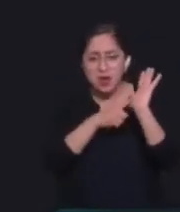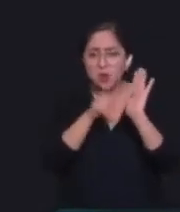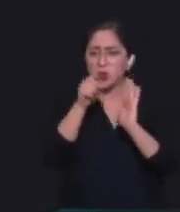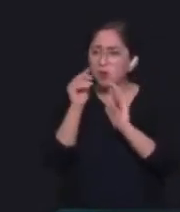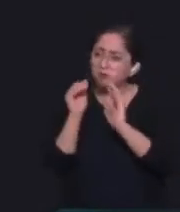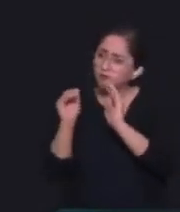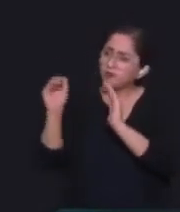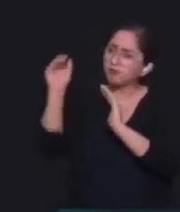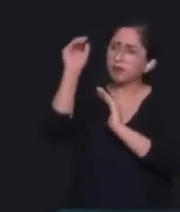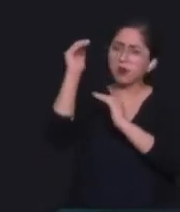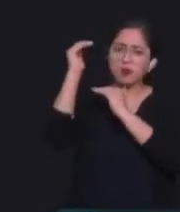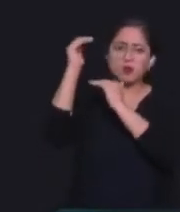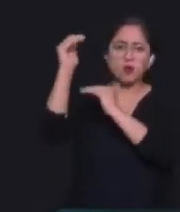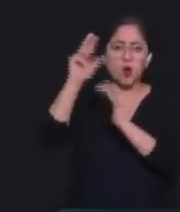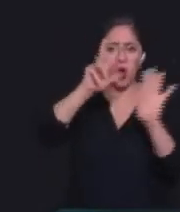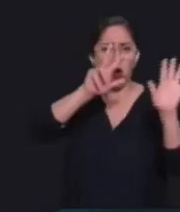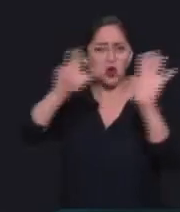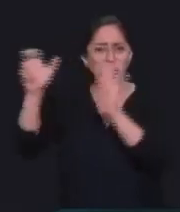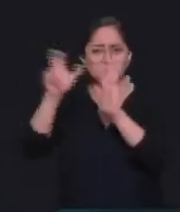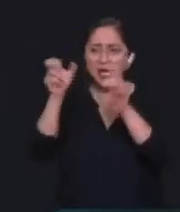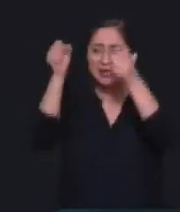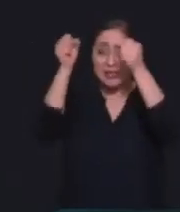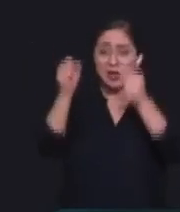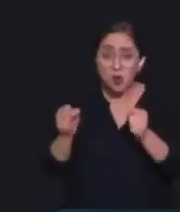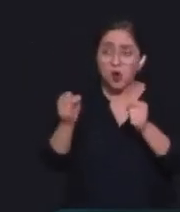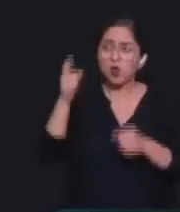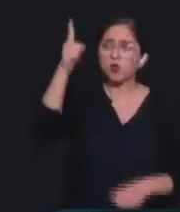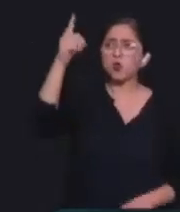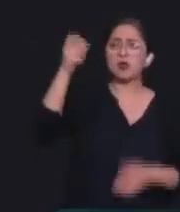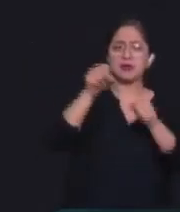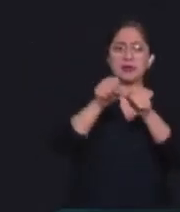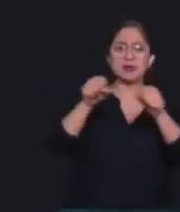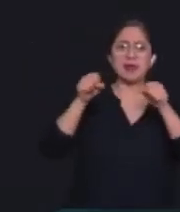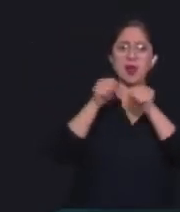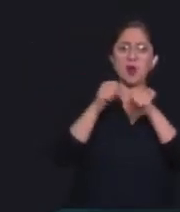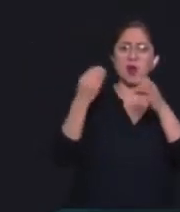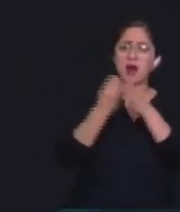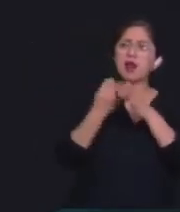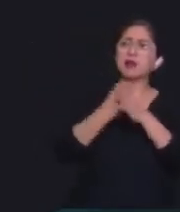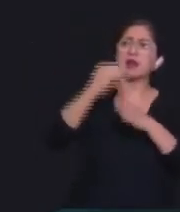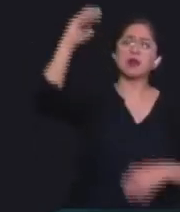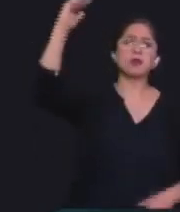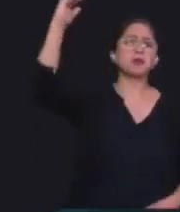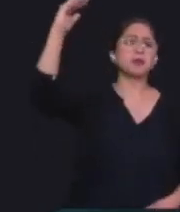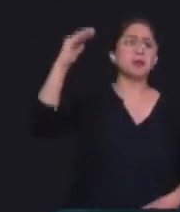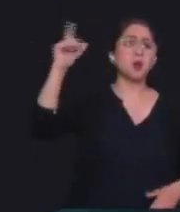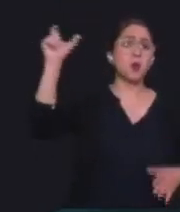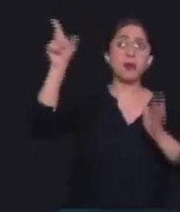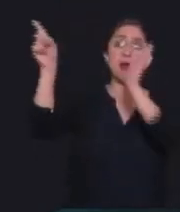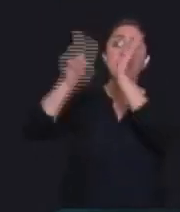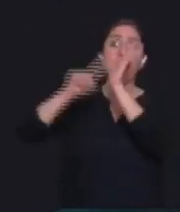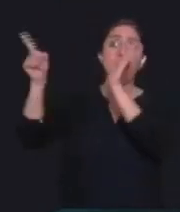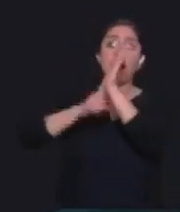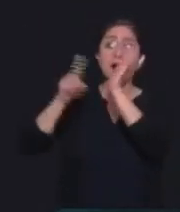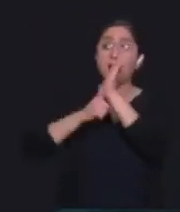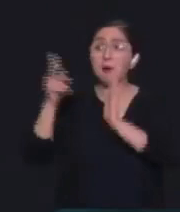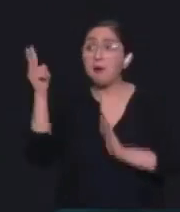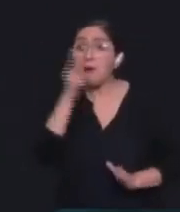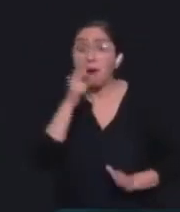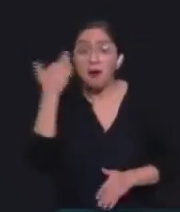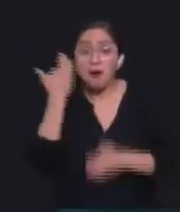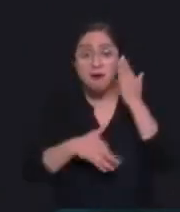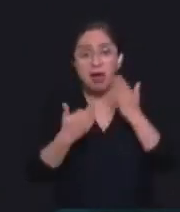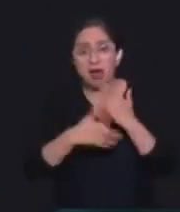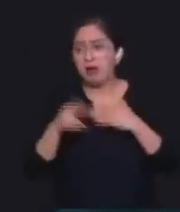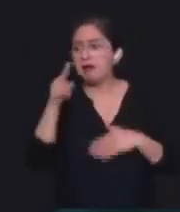pónganselo en 800, es una avenida muy segura y pongan el medidor ahí en el salón, pónganle una alarma y en el momento que suene la alarma, en ese momento todo el